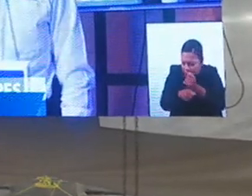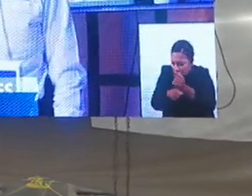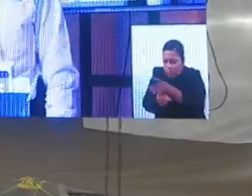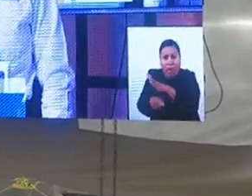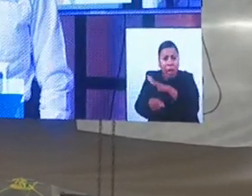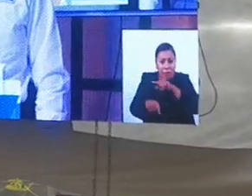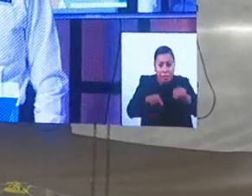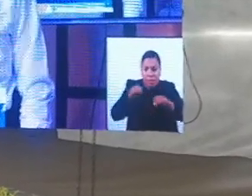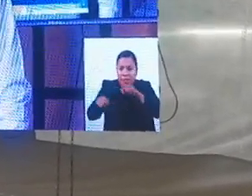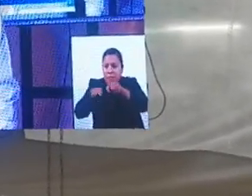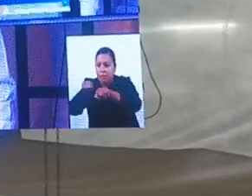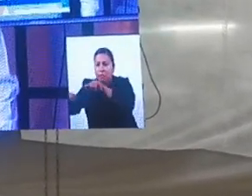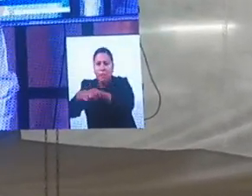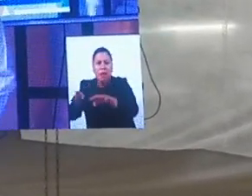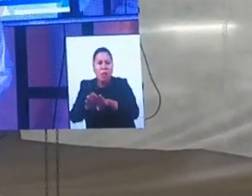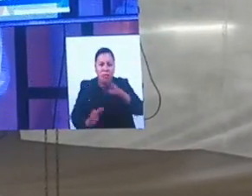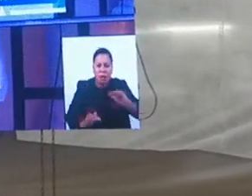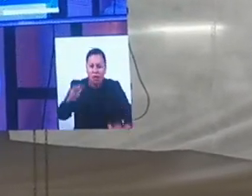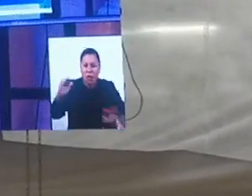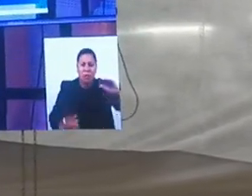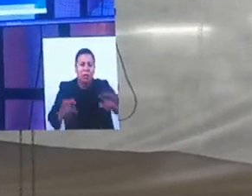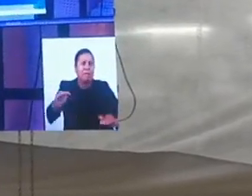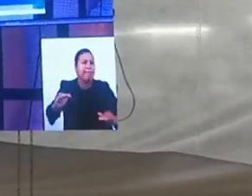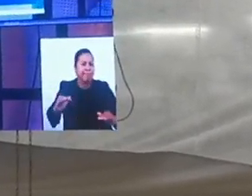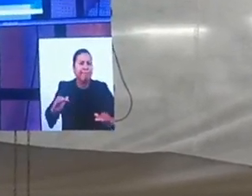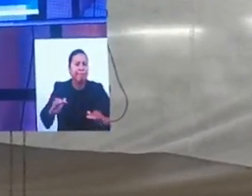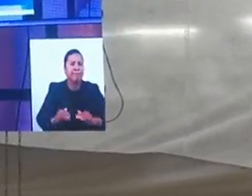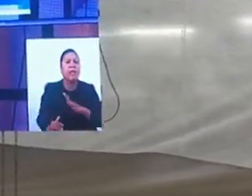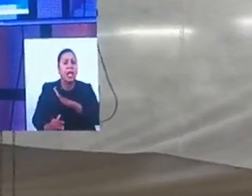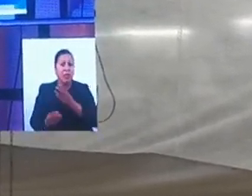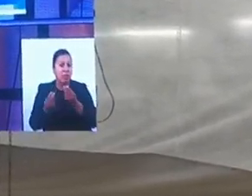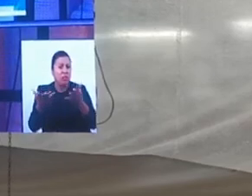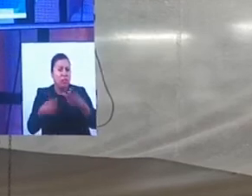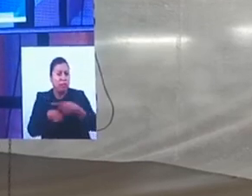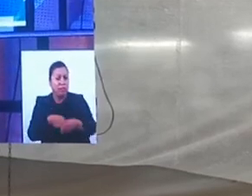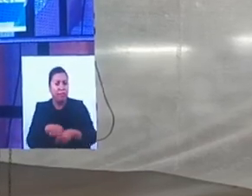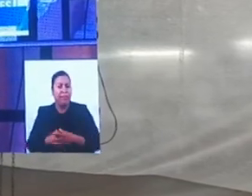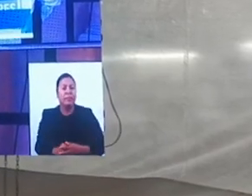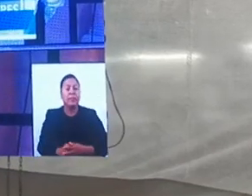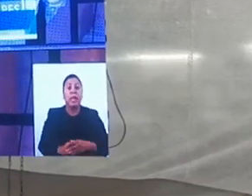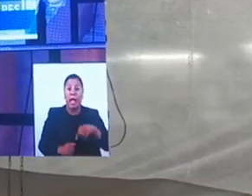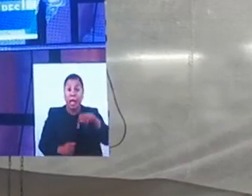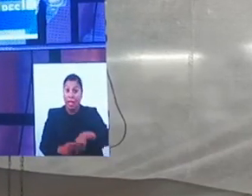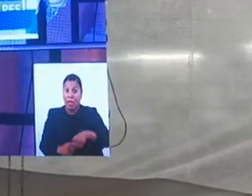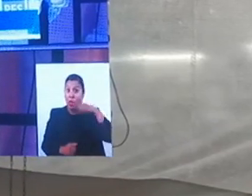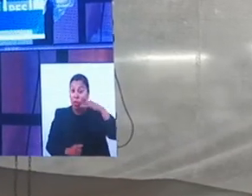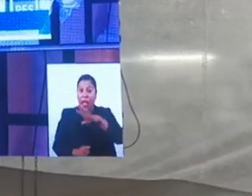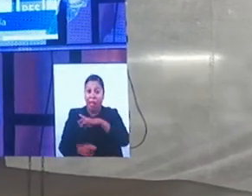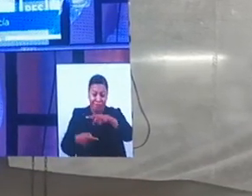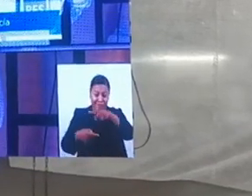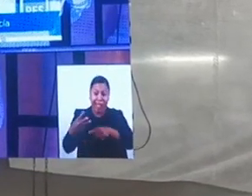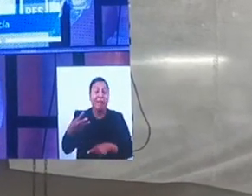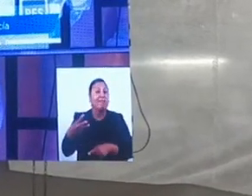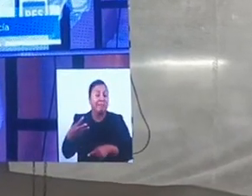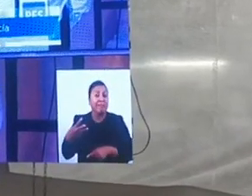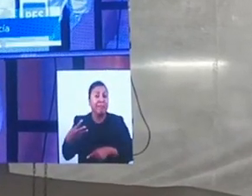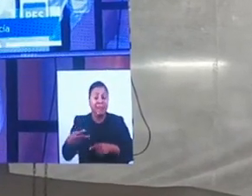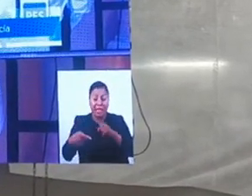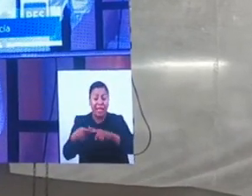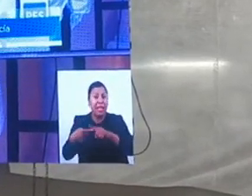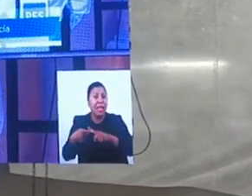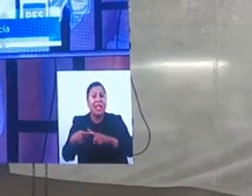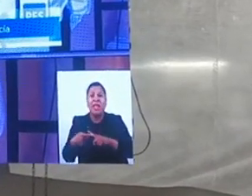los factores desestabilizadores de un Estado. Y resulta que Oaxaca tiene tres de los más importantes: el